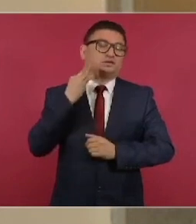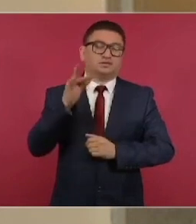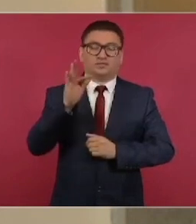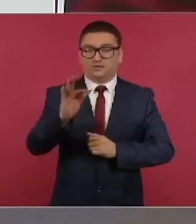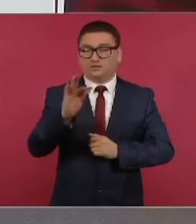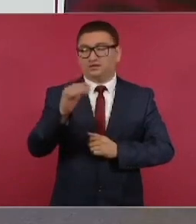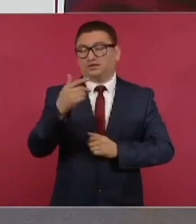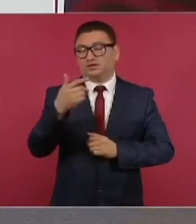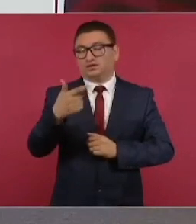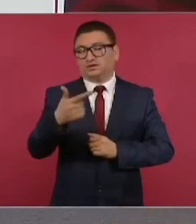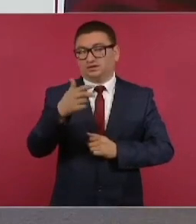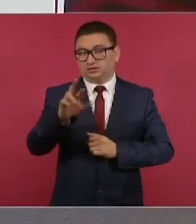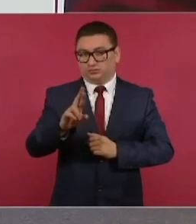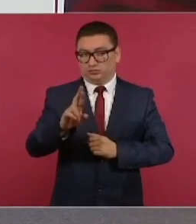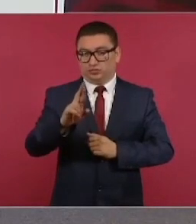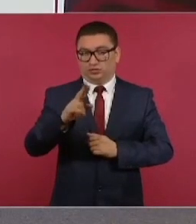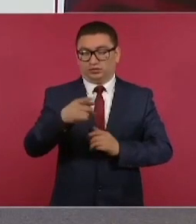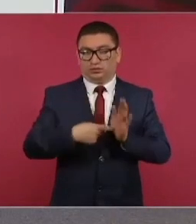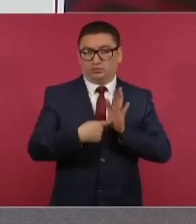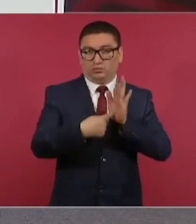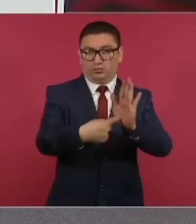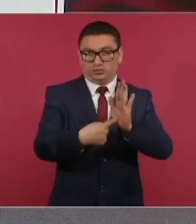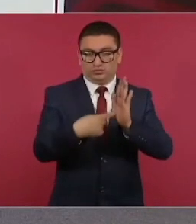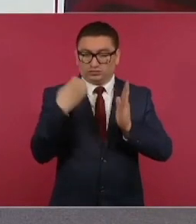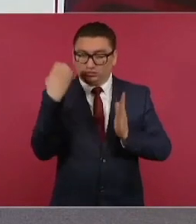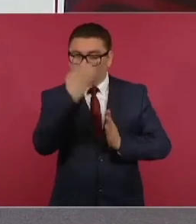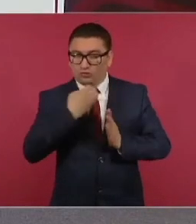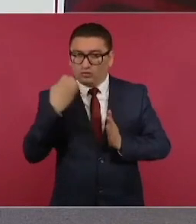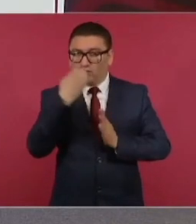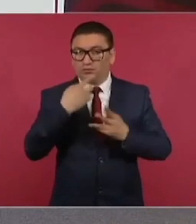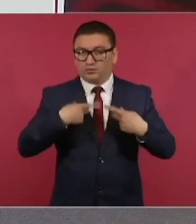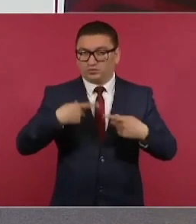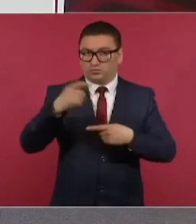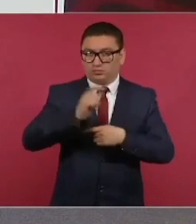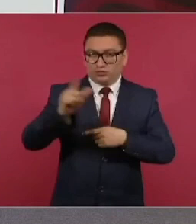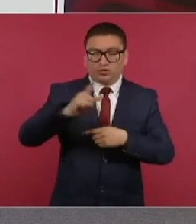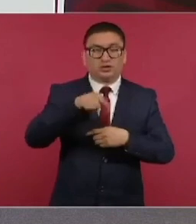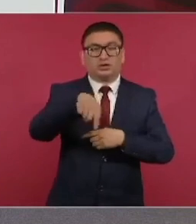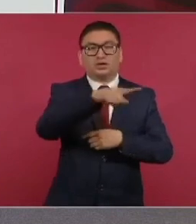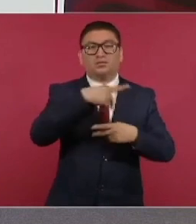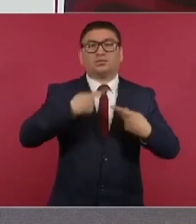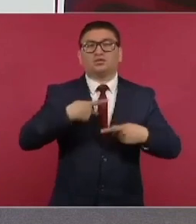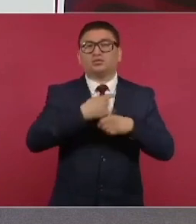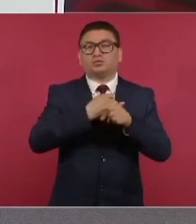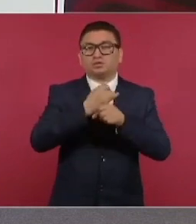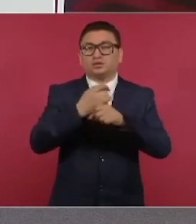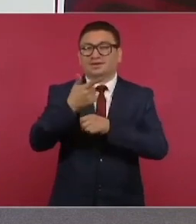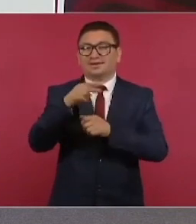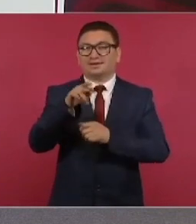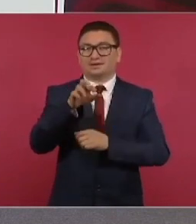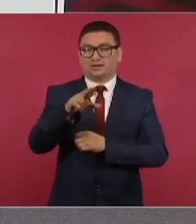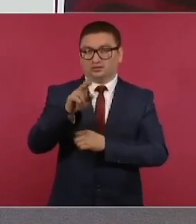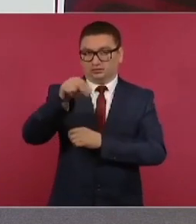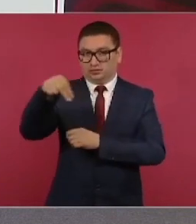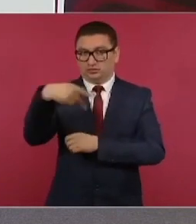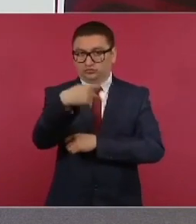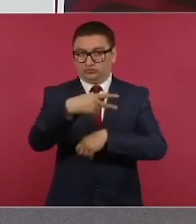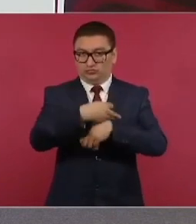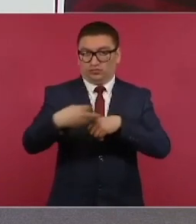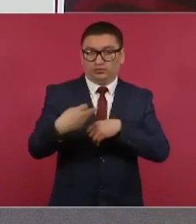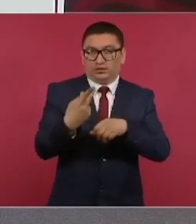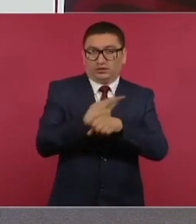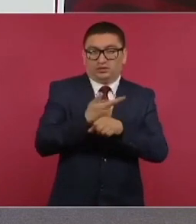república presentó dictámenes periciales declaraciones patrimoniales de Genaro n y su familia